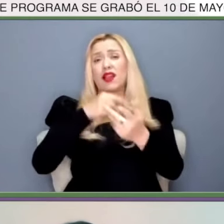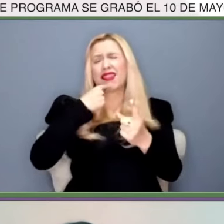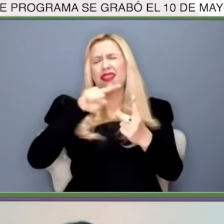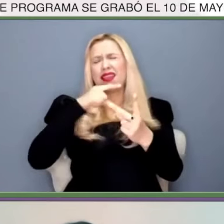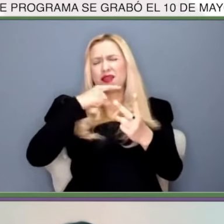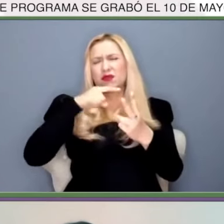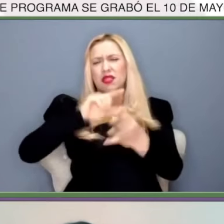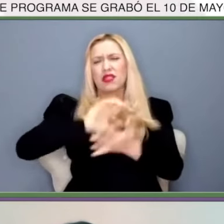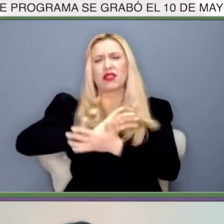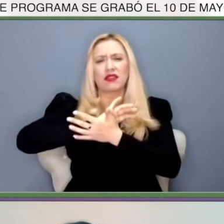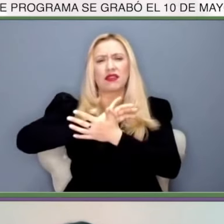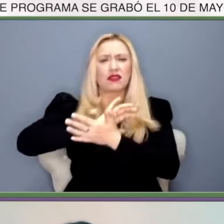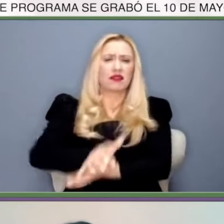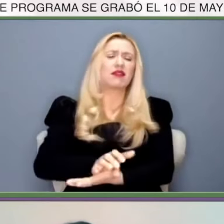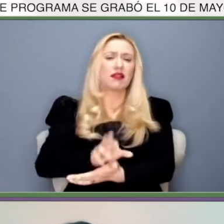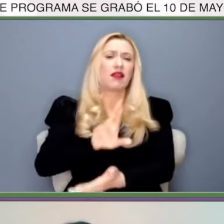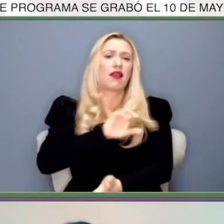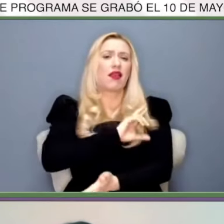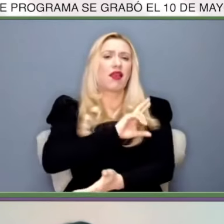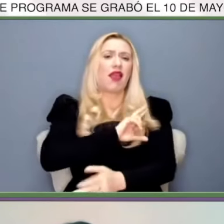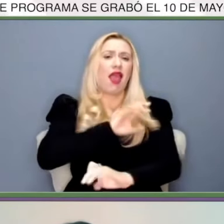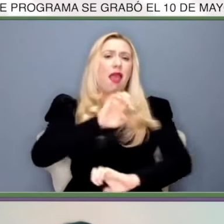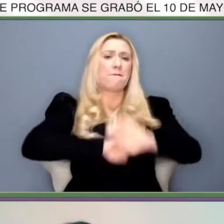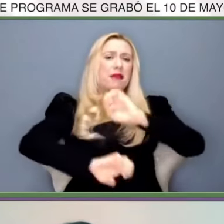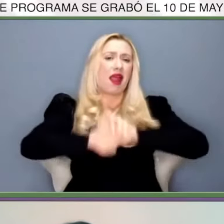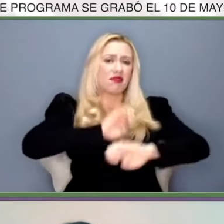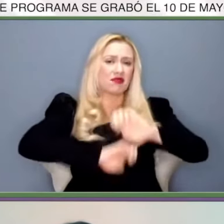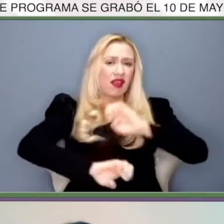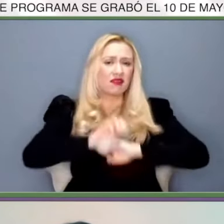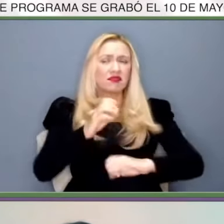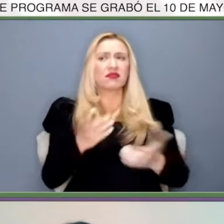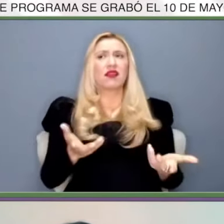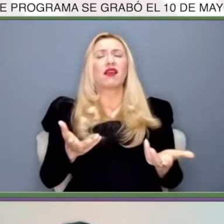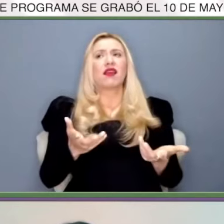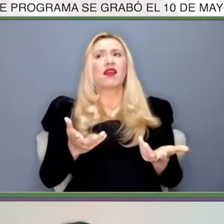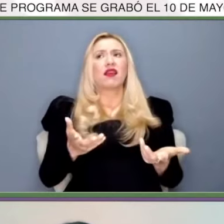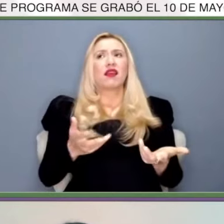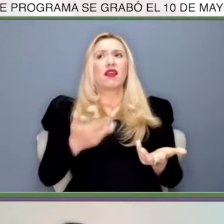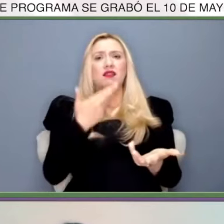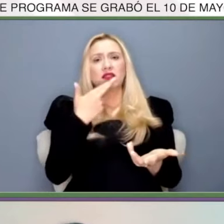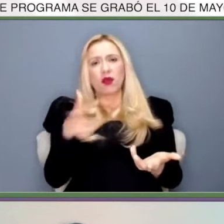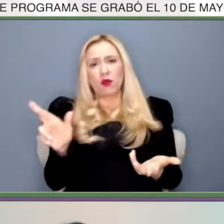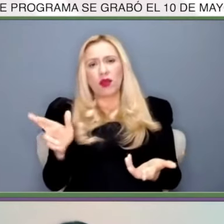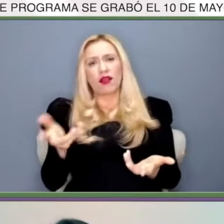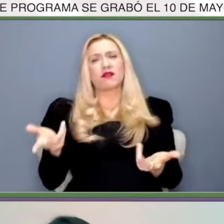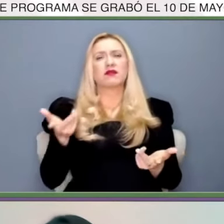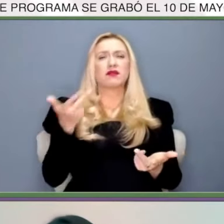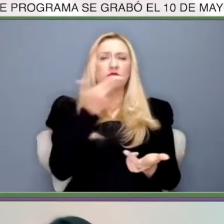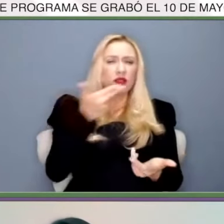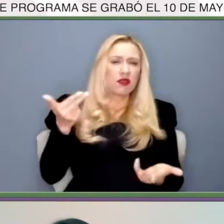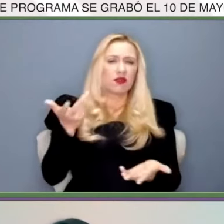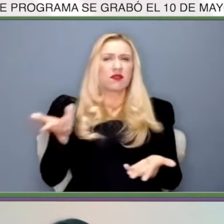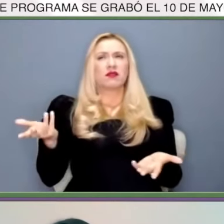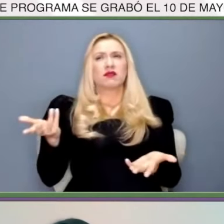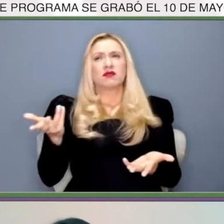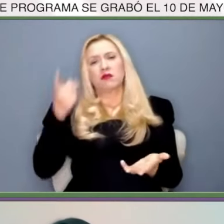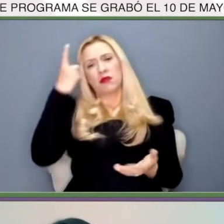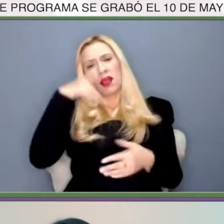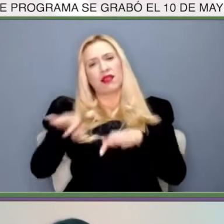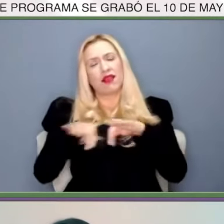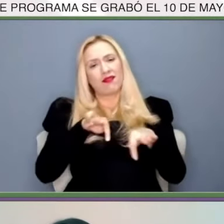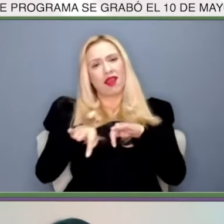en el ámbito privado, es decir, en las empresas, en establecimientos, en lugares, digamos, de